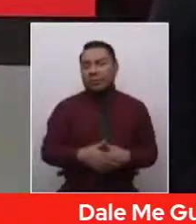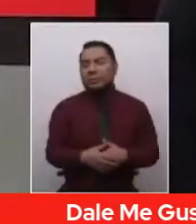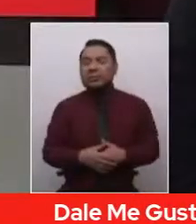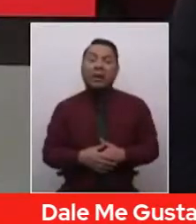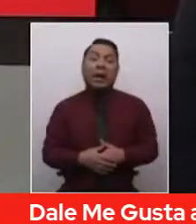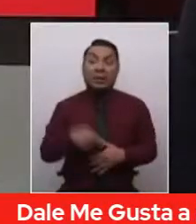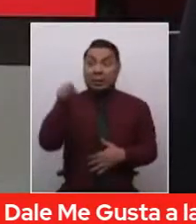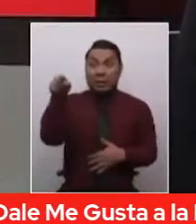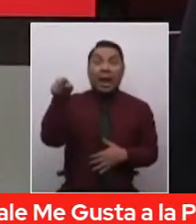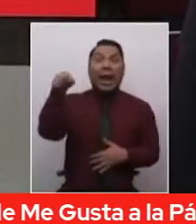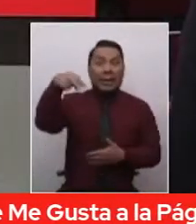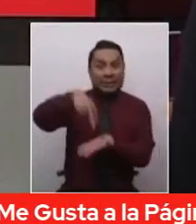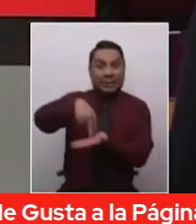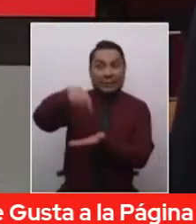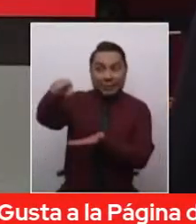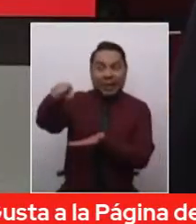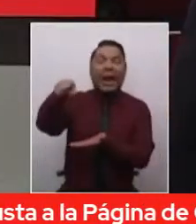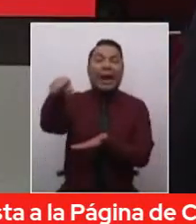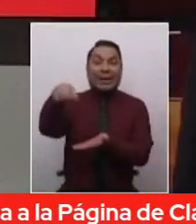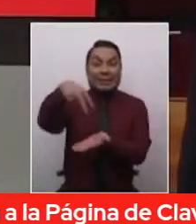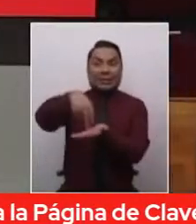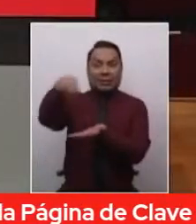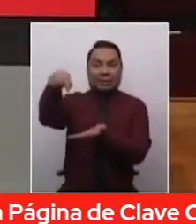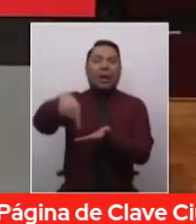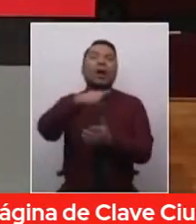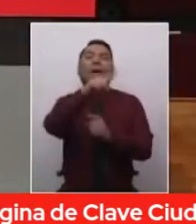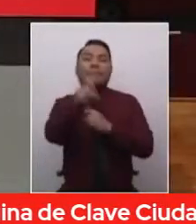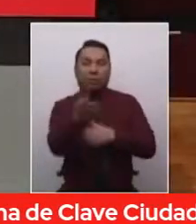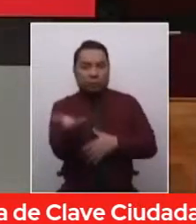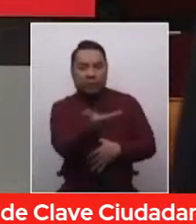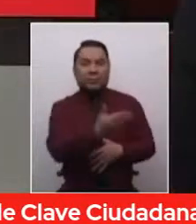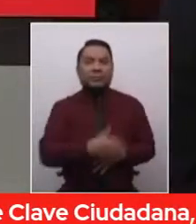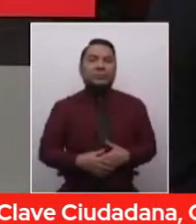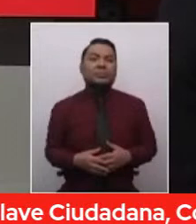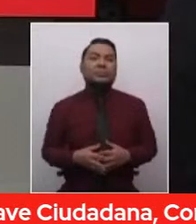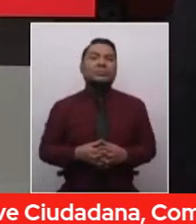Mendoza está aquí presente y le hace, candidato, la siguiente pregunta.